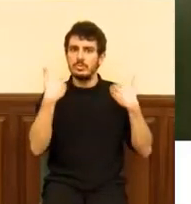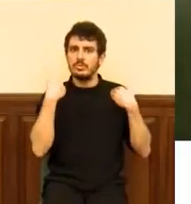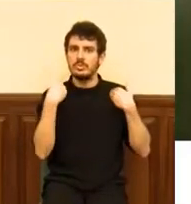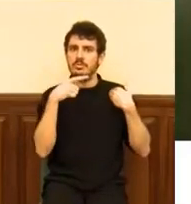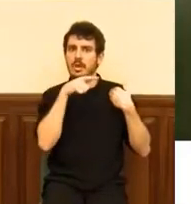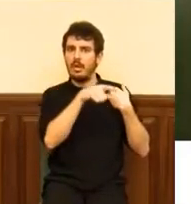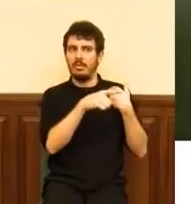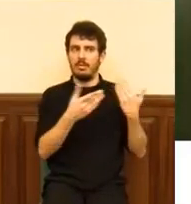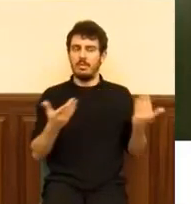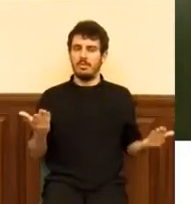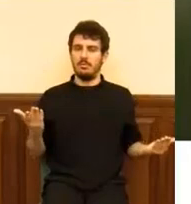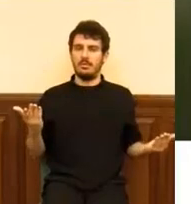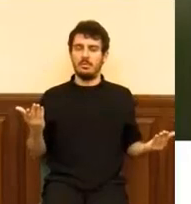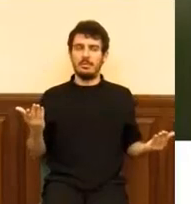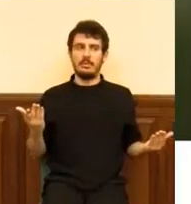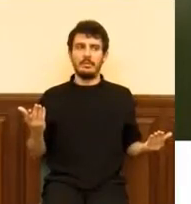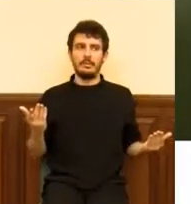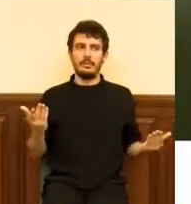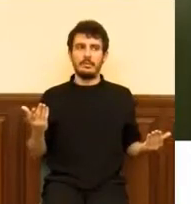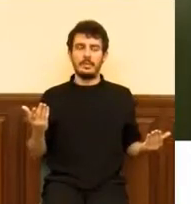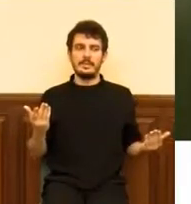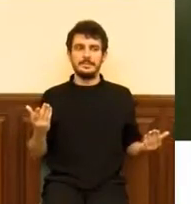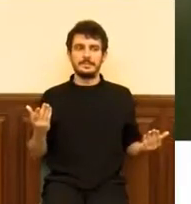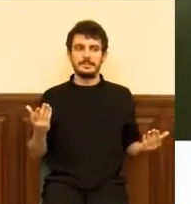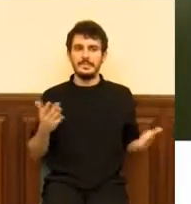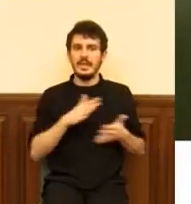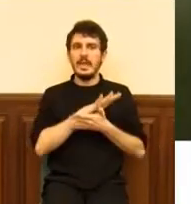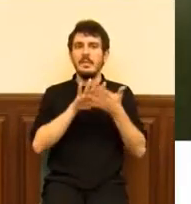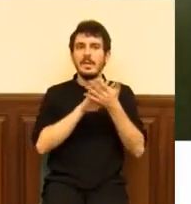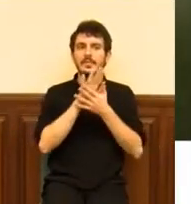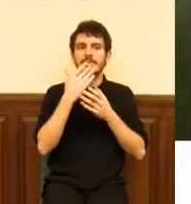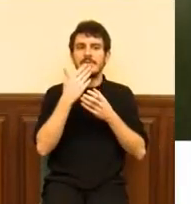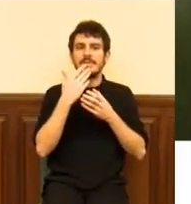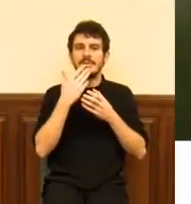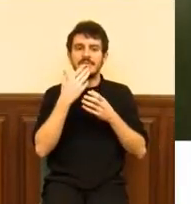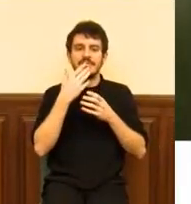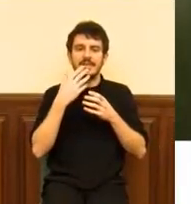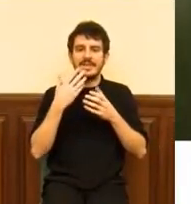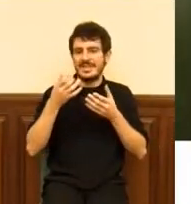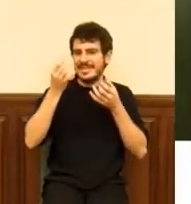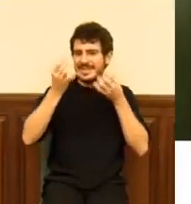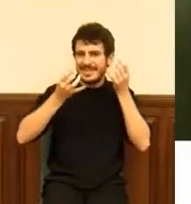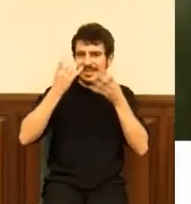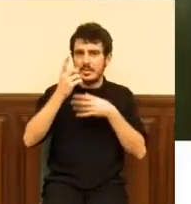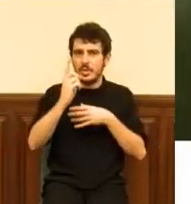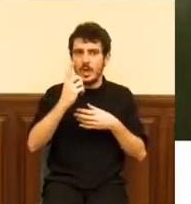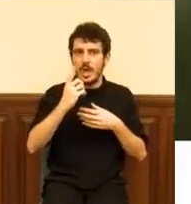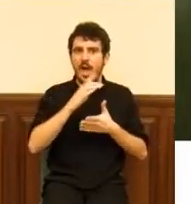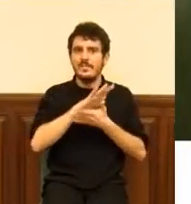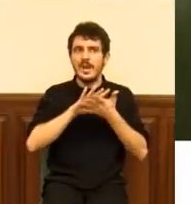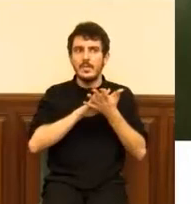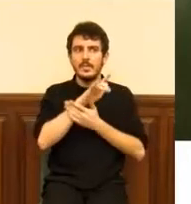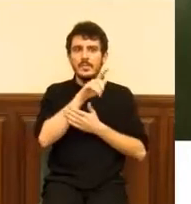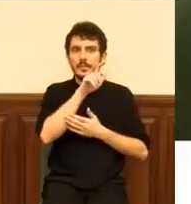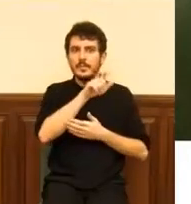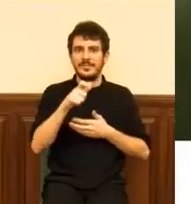Está en sus manos, que no estamos hablando de latas de sardinas, que es que estamos hablando de las vidas de las